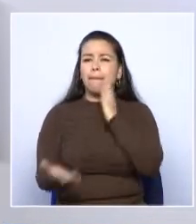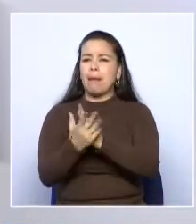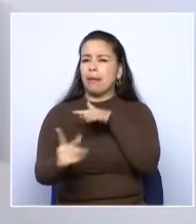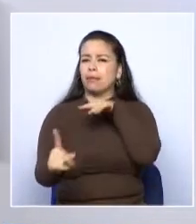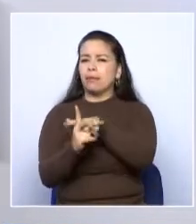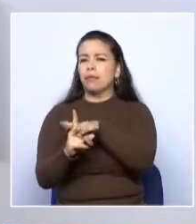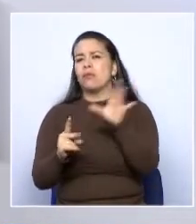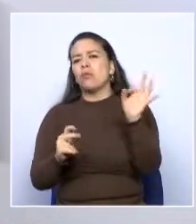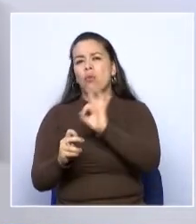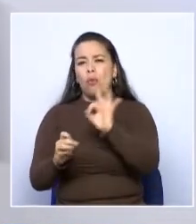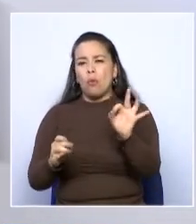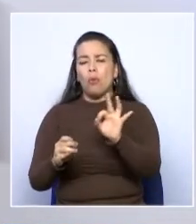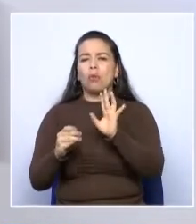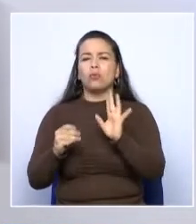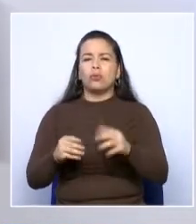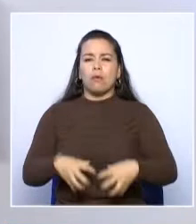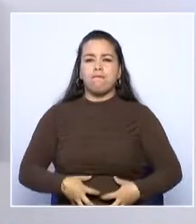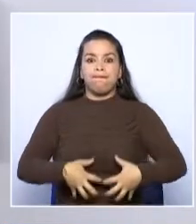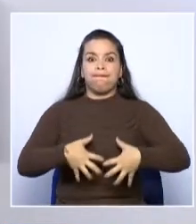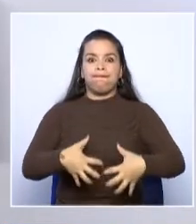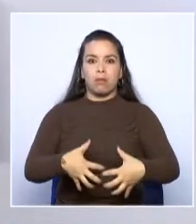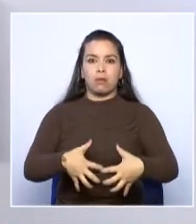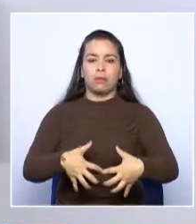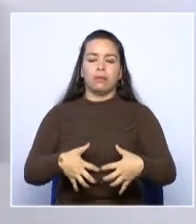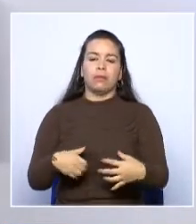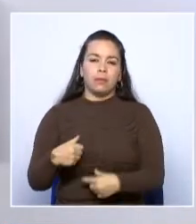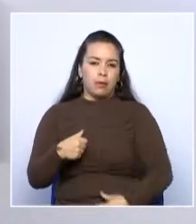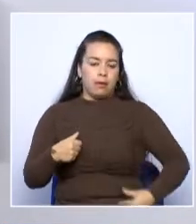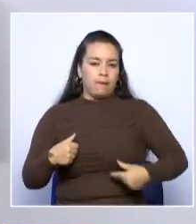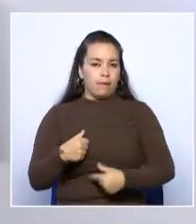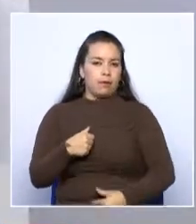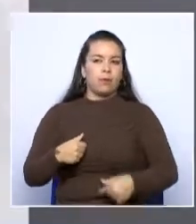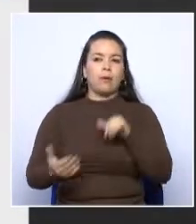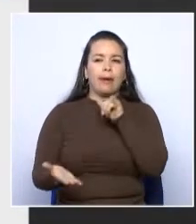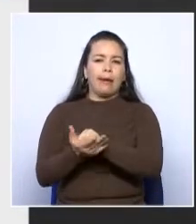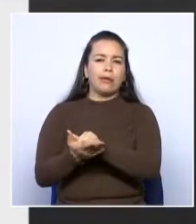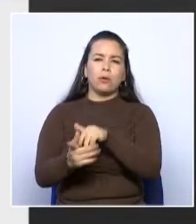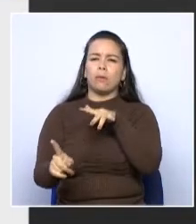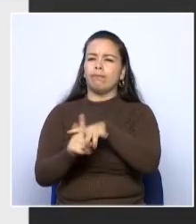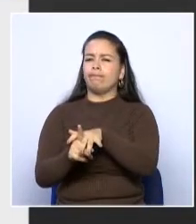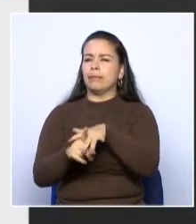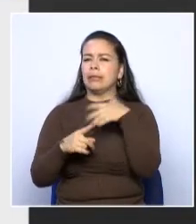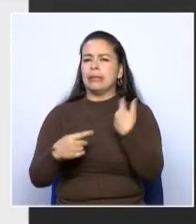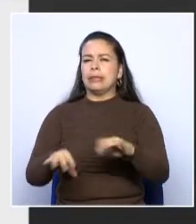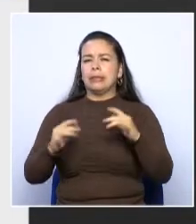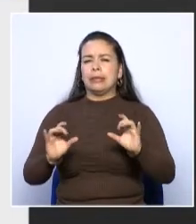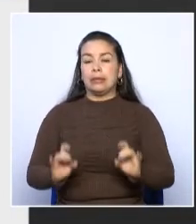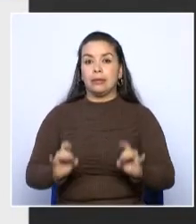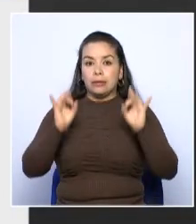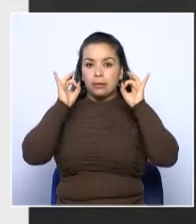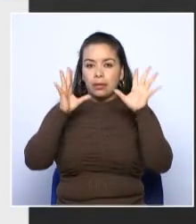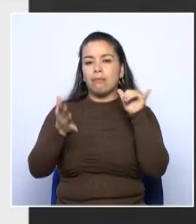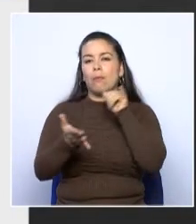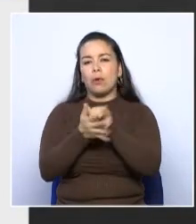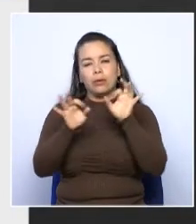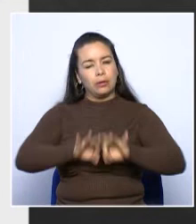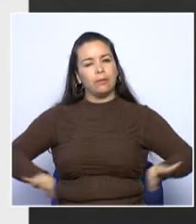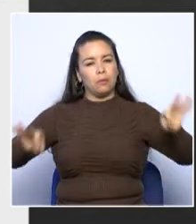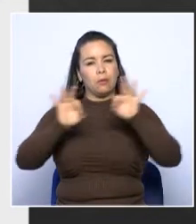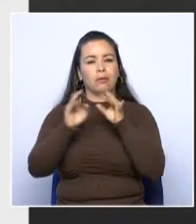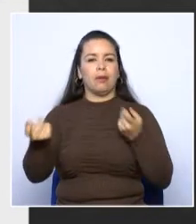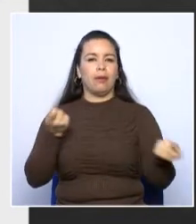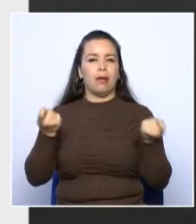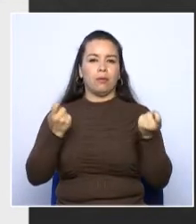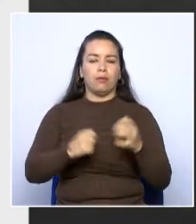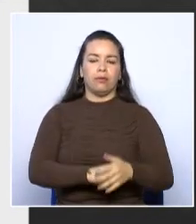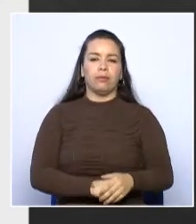o producen inflamación de la vesícula, que eso ya se genera una indicación de sacarlo. Entonces, por eso es importante el control, porque con la ecografía